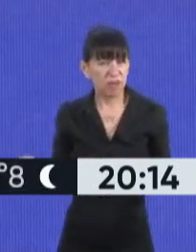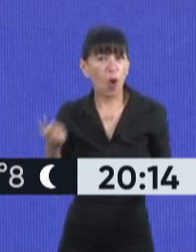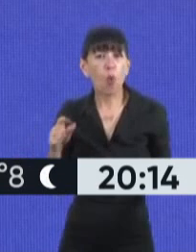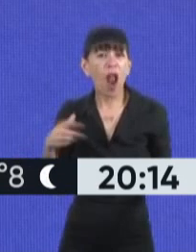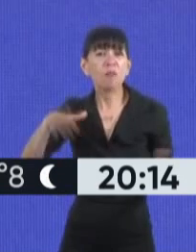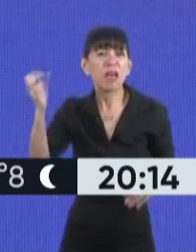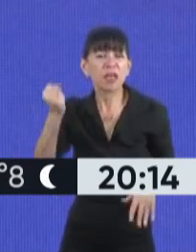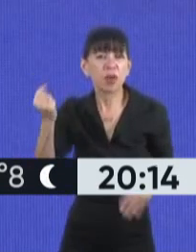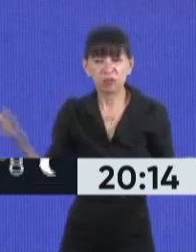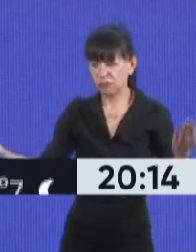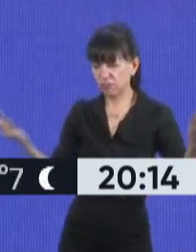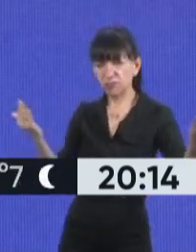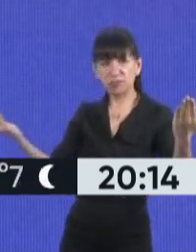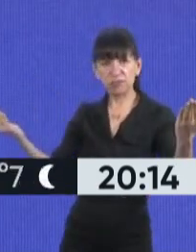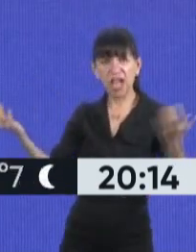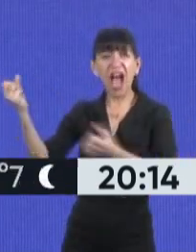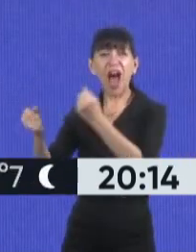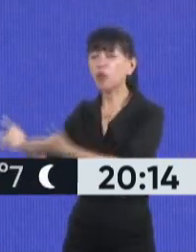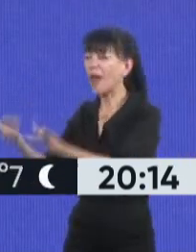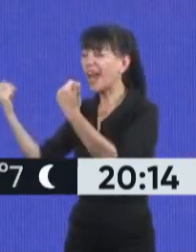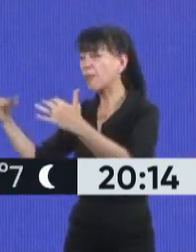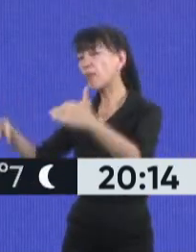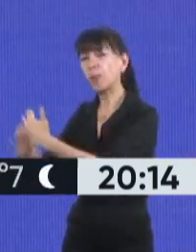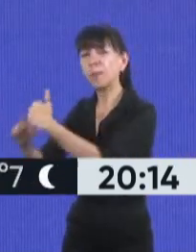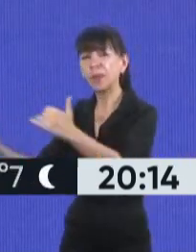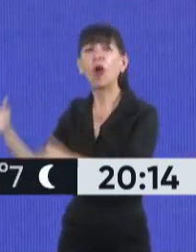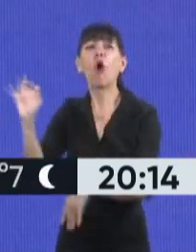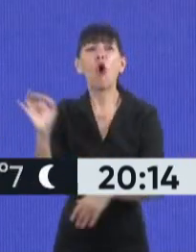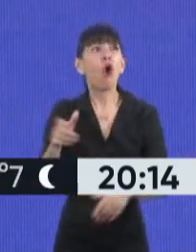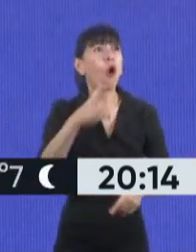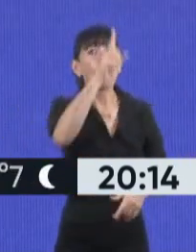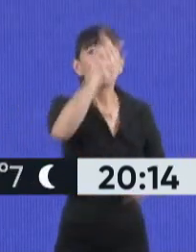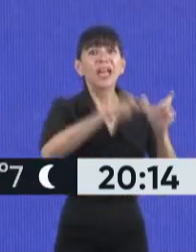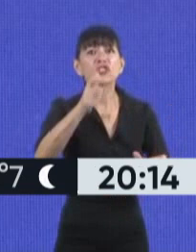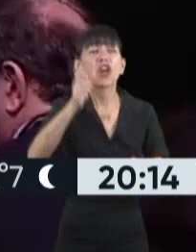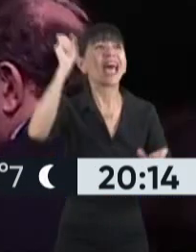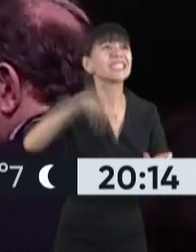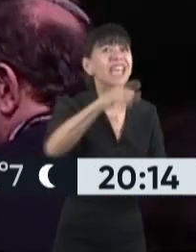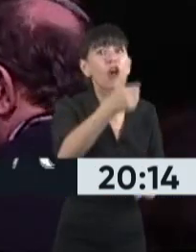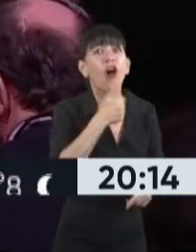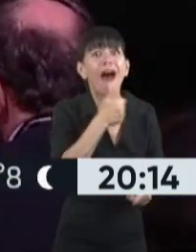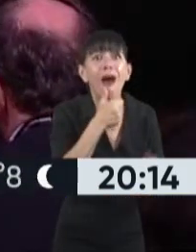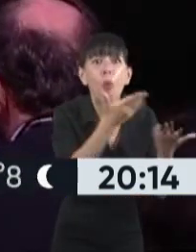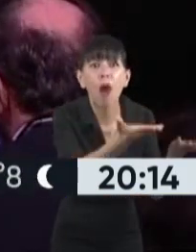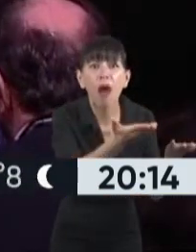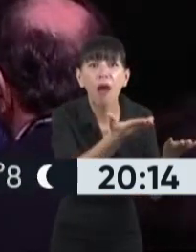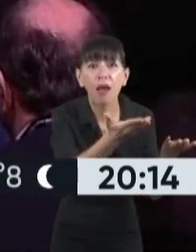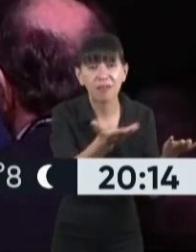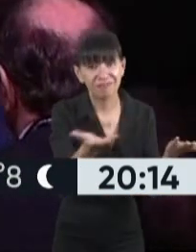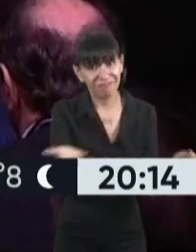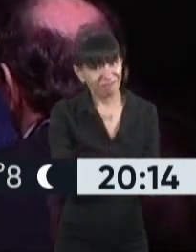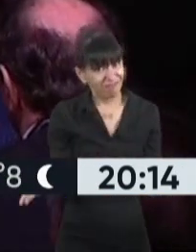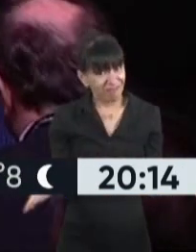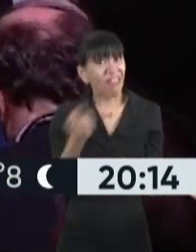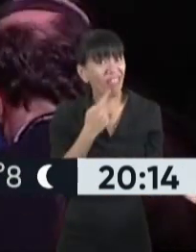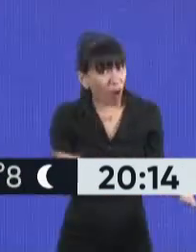que 450.000 chaqueños y chaqueñas tengan agua? ¿Se dan cuenta que no es todo lo mismo? ¿Se dan cuenta